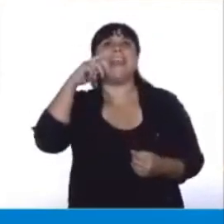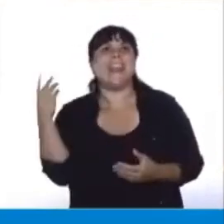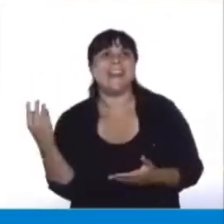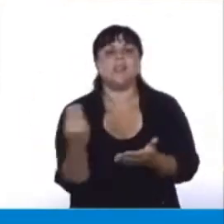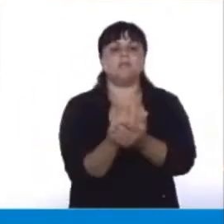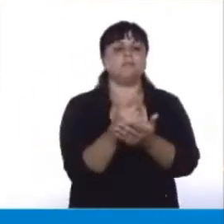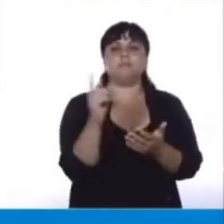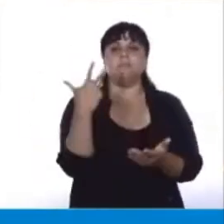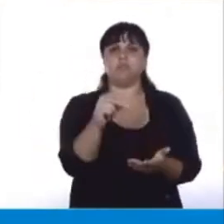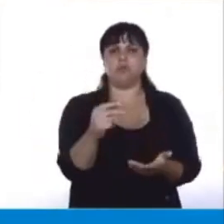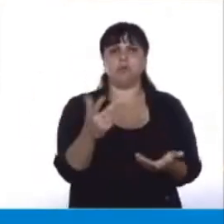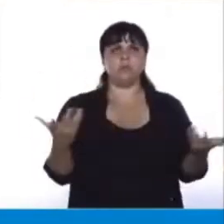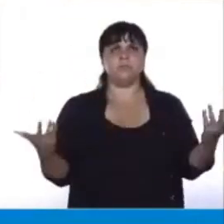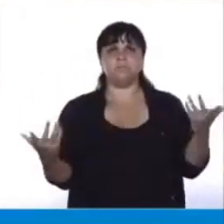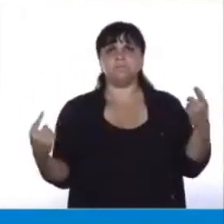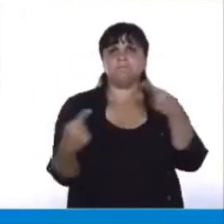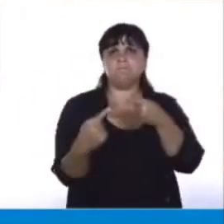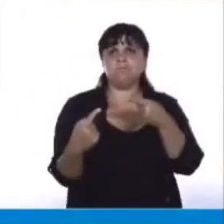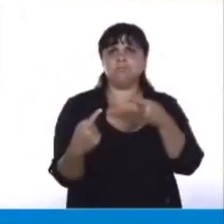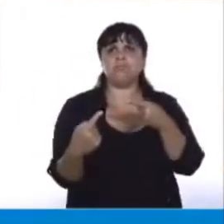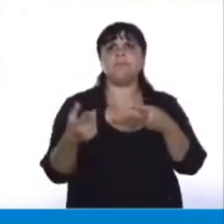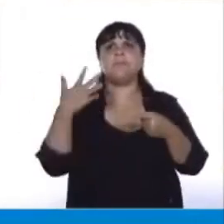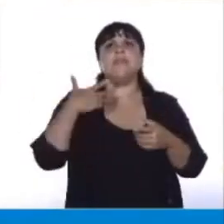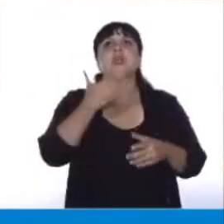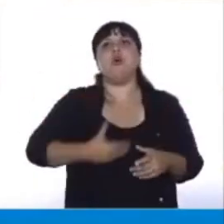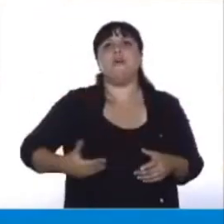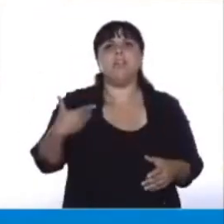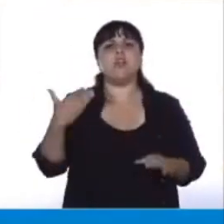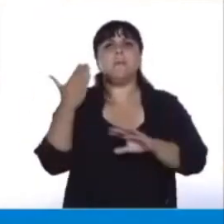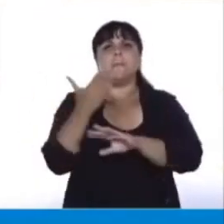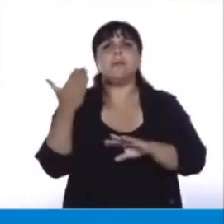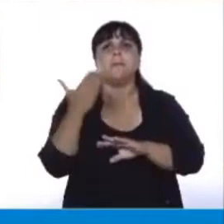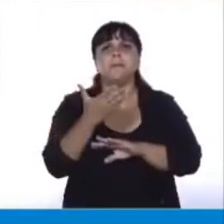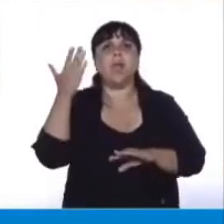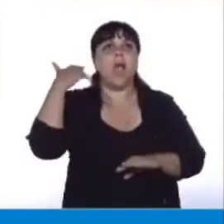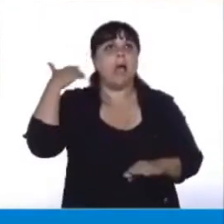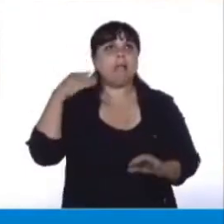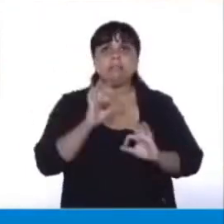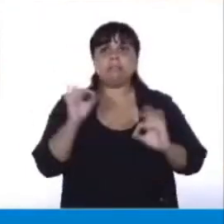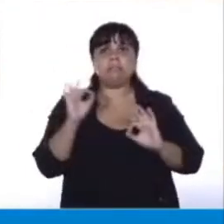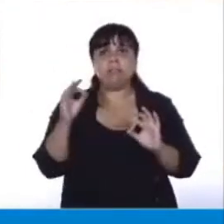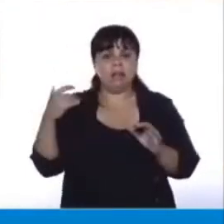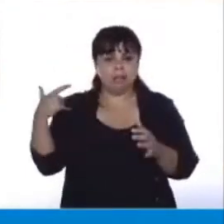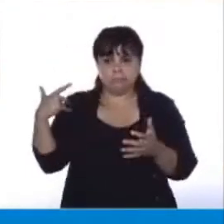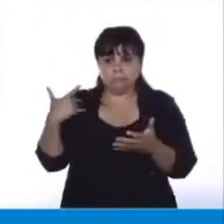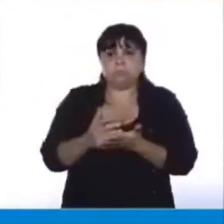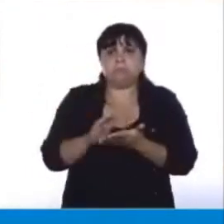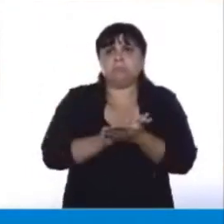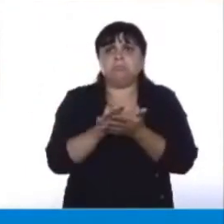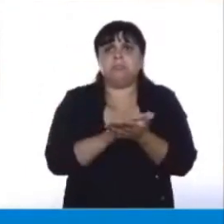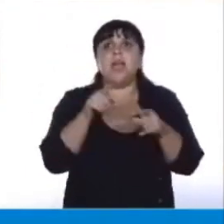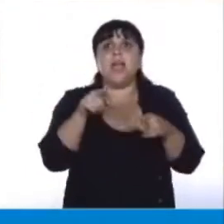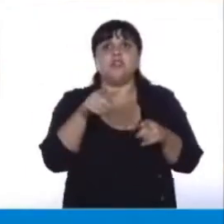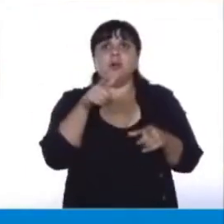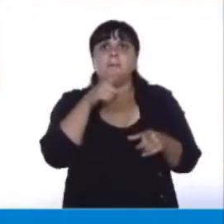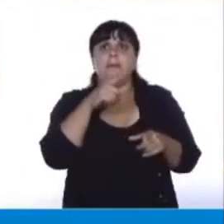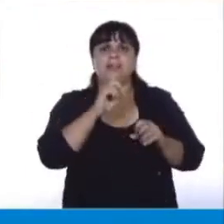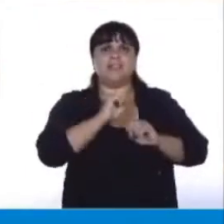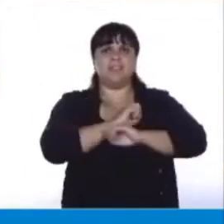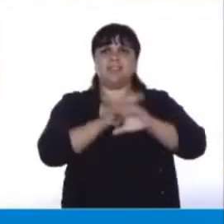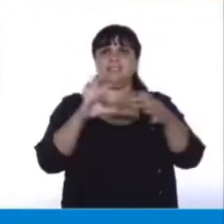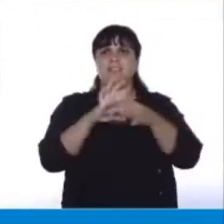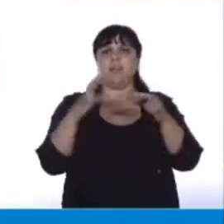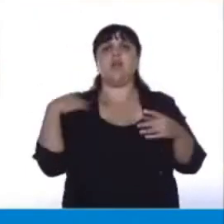Gerardo Morales viene impidiendo la asunción en un hecho sin precedentes y que además es una clara proscripción a nuestra